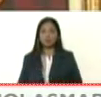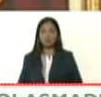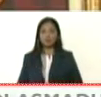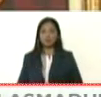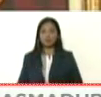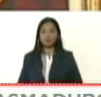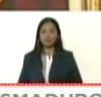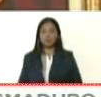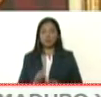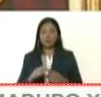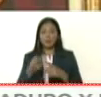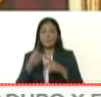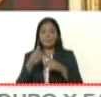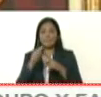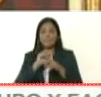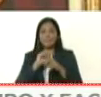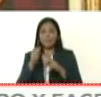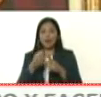Ingredientes, plátano maduro.